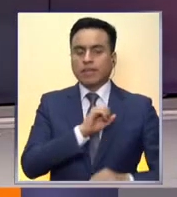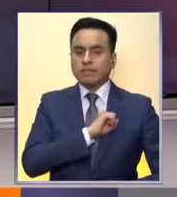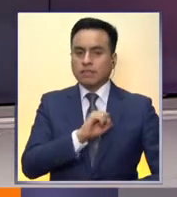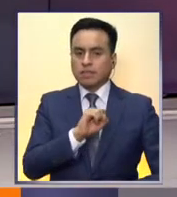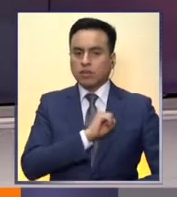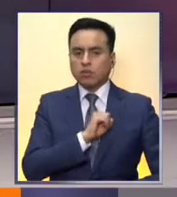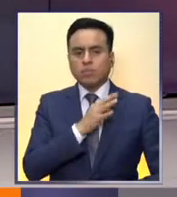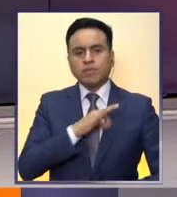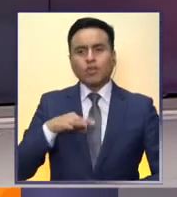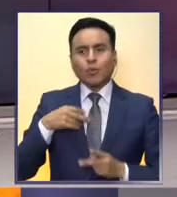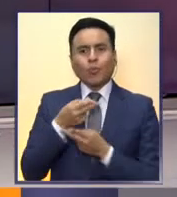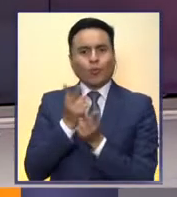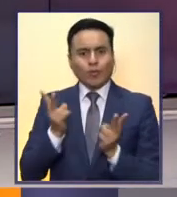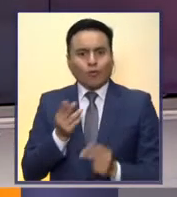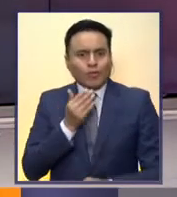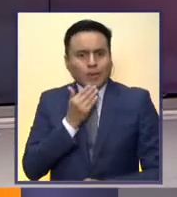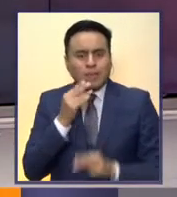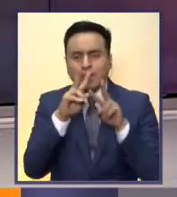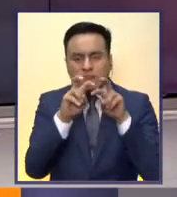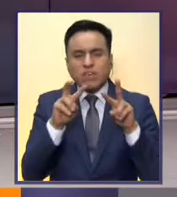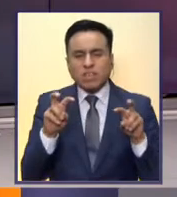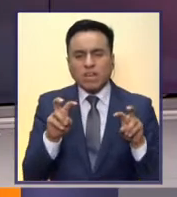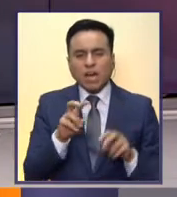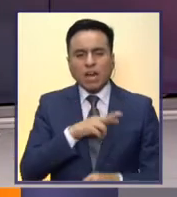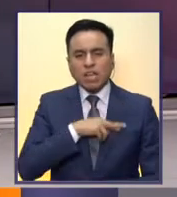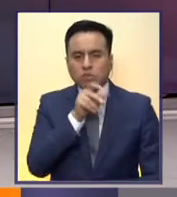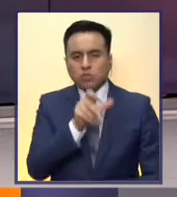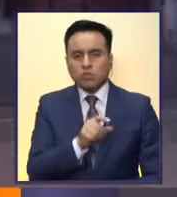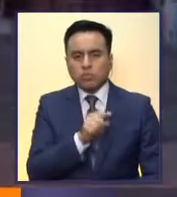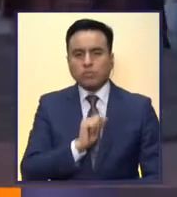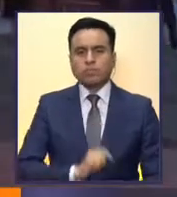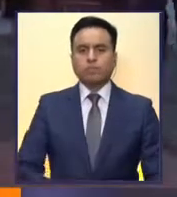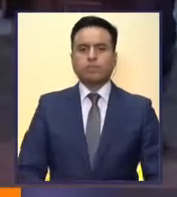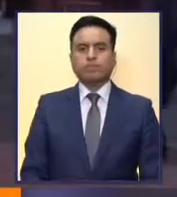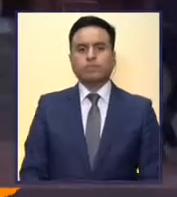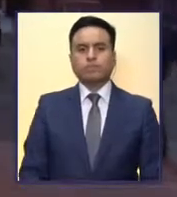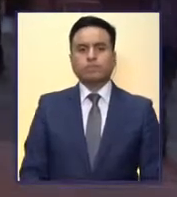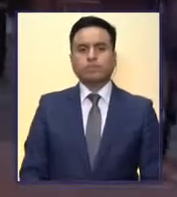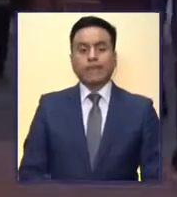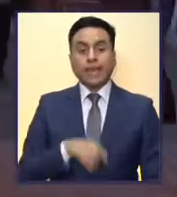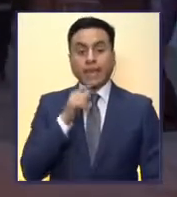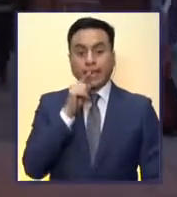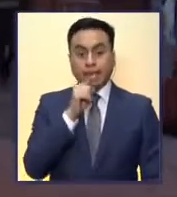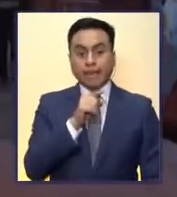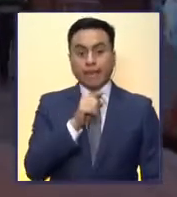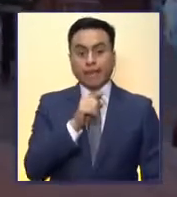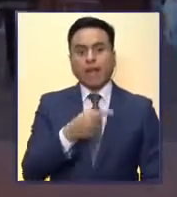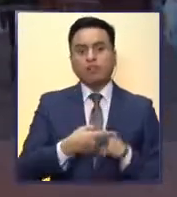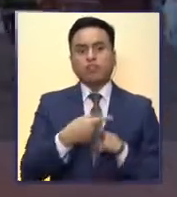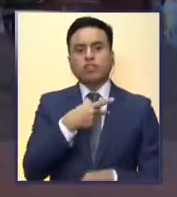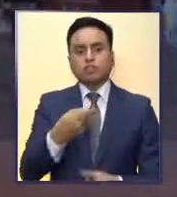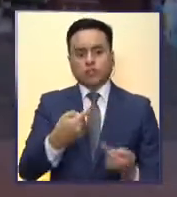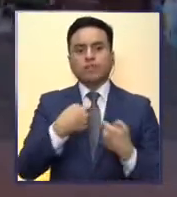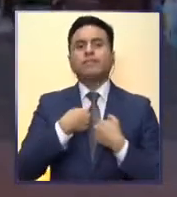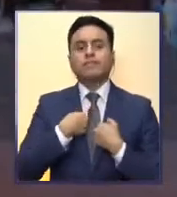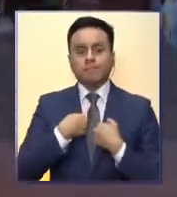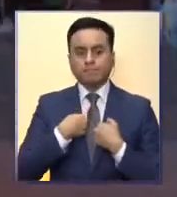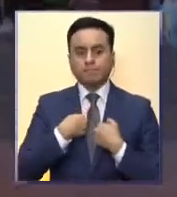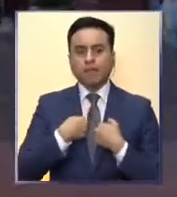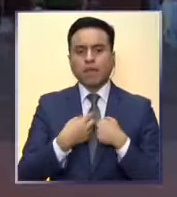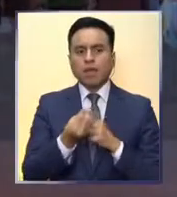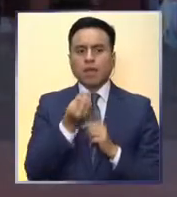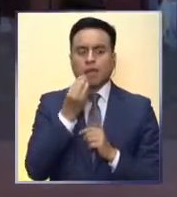El Ministerio Público también investiga al religioso. Él me abusó sexualmente, me